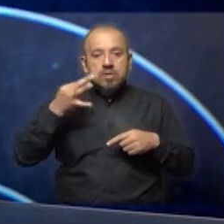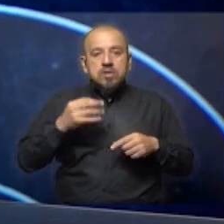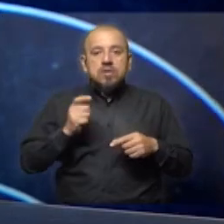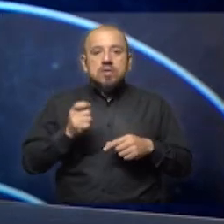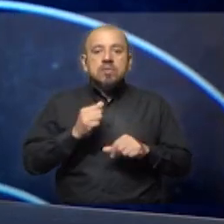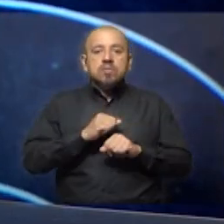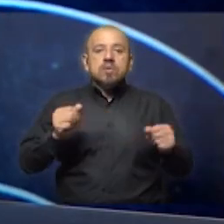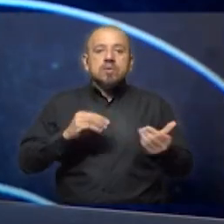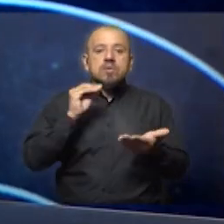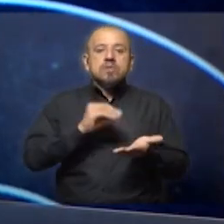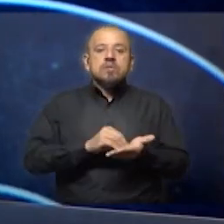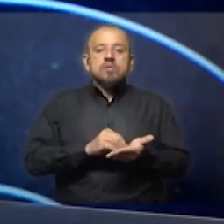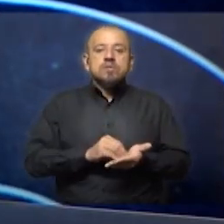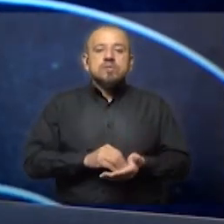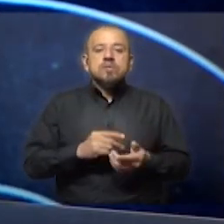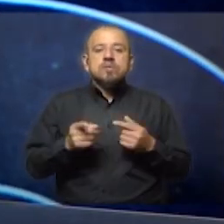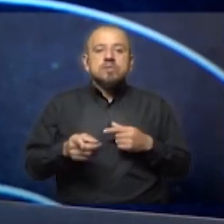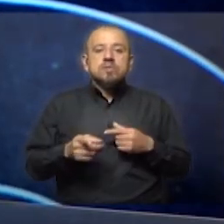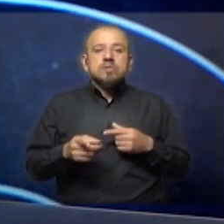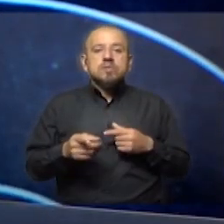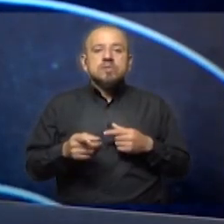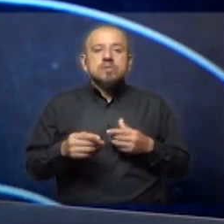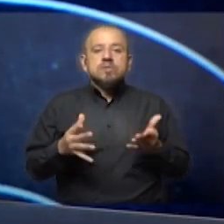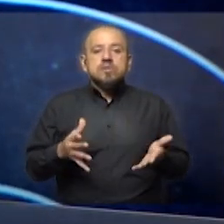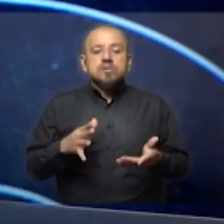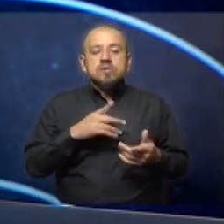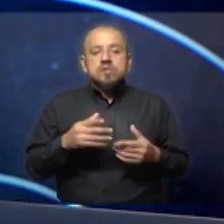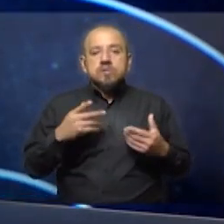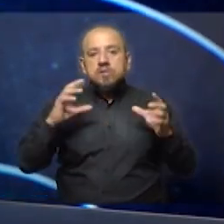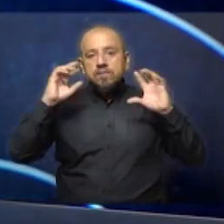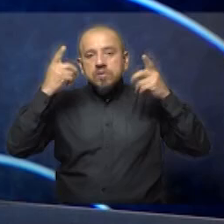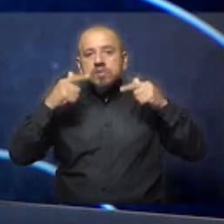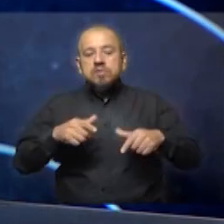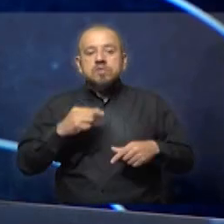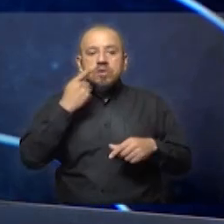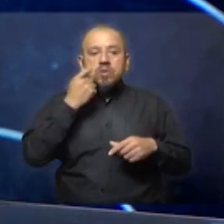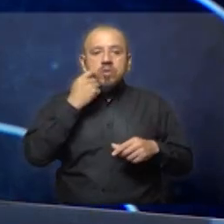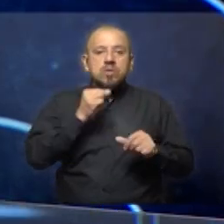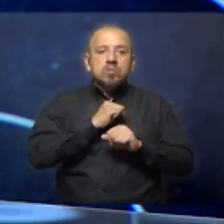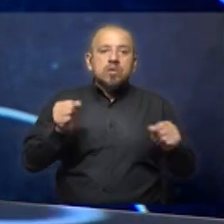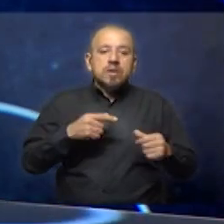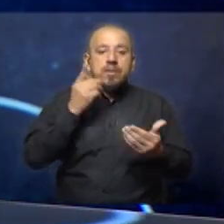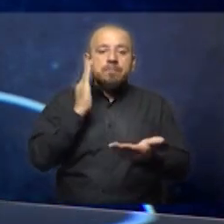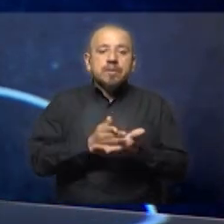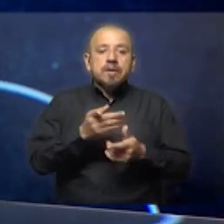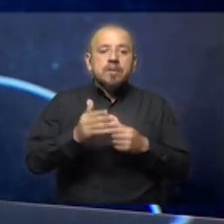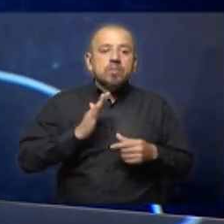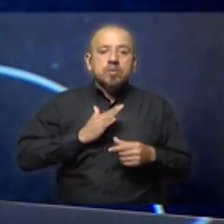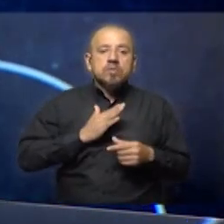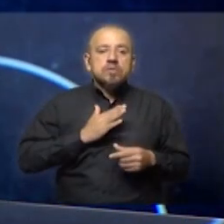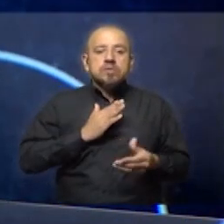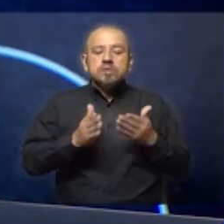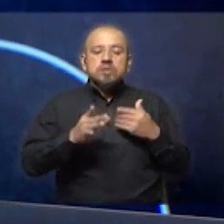aplicarlos es en los casos normales el quien tiene más fuerza y hábitos violentos el hombre puede pegar a la mujer brutalizarla